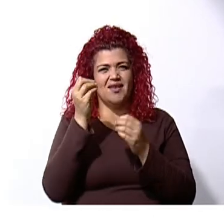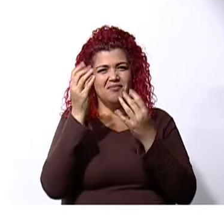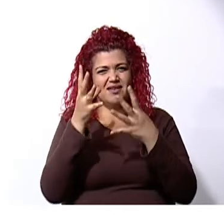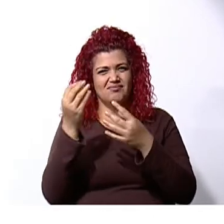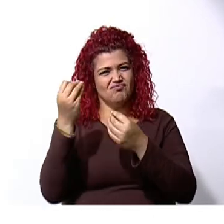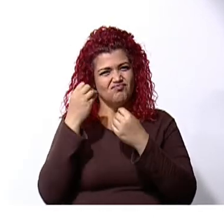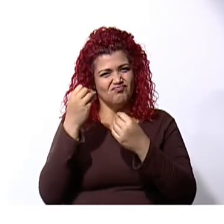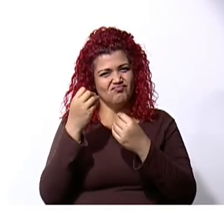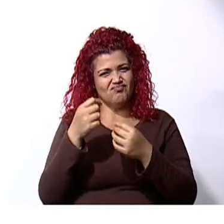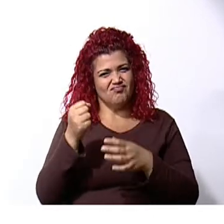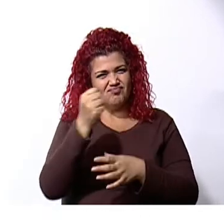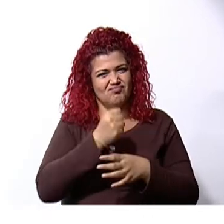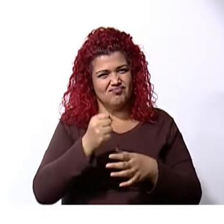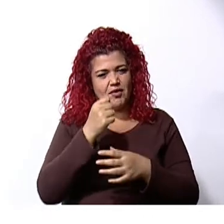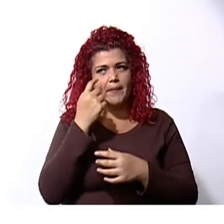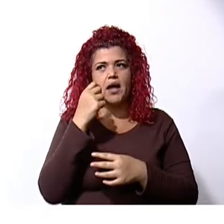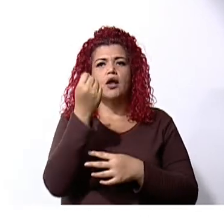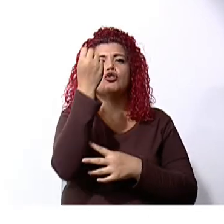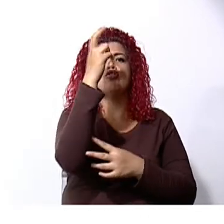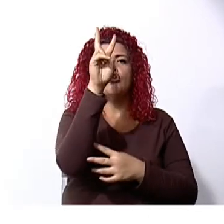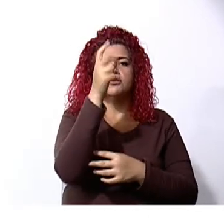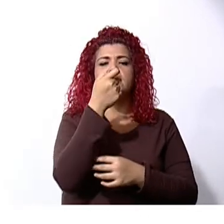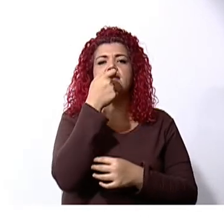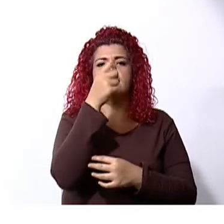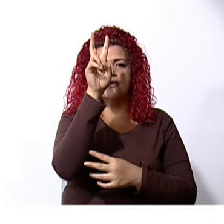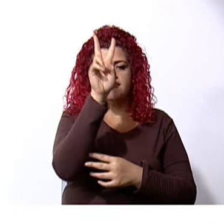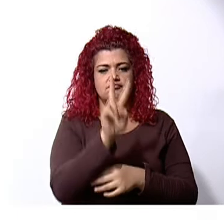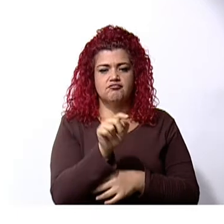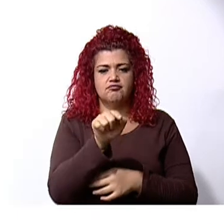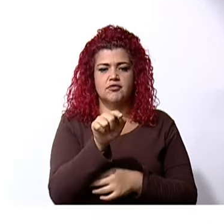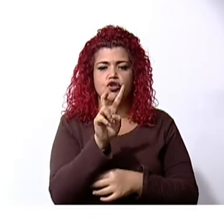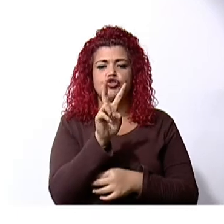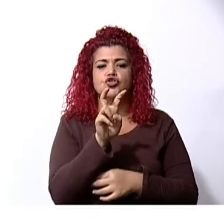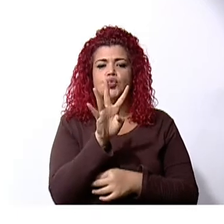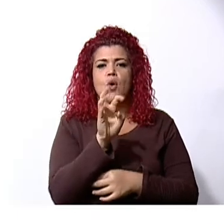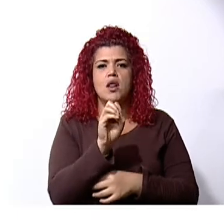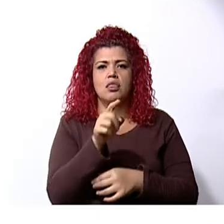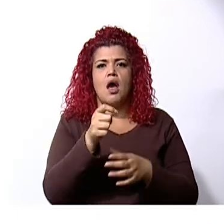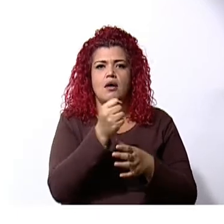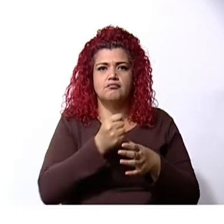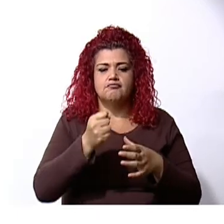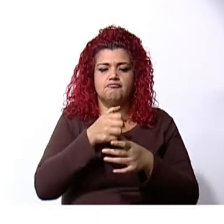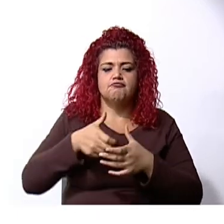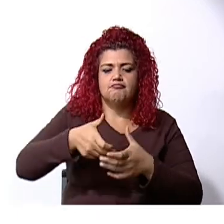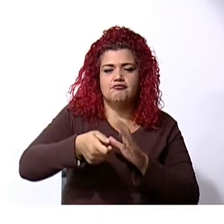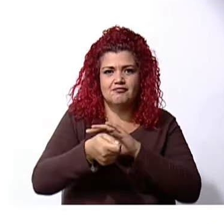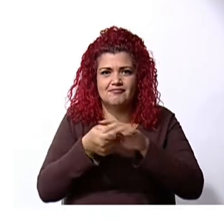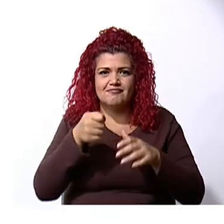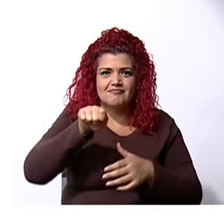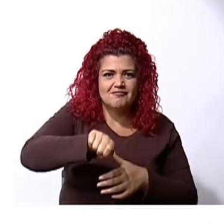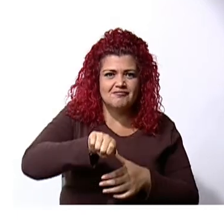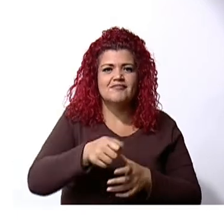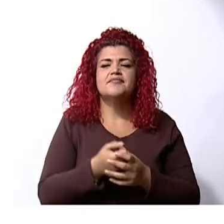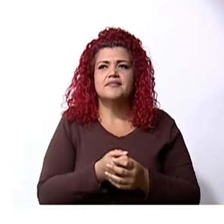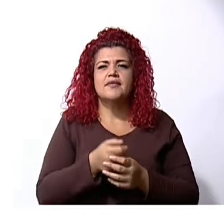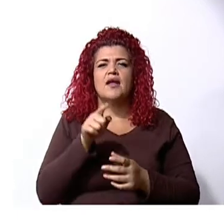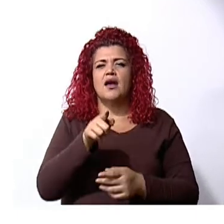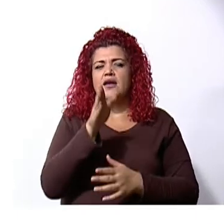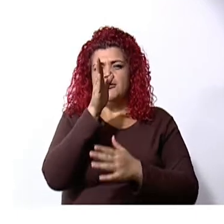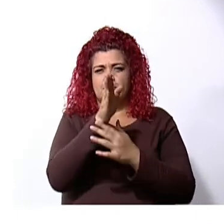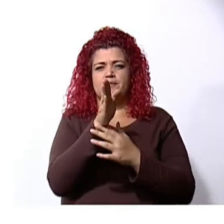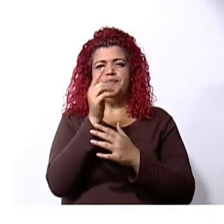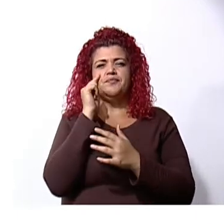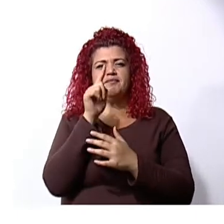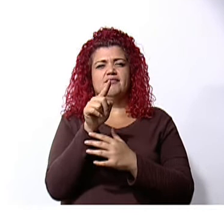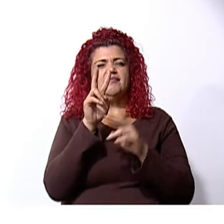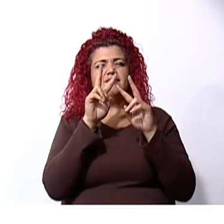galletas, 240 gramos de harina. Vamos a partir de eso, ¿de acuerdo? Analicemos entonces lo